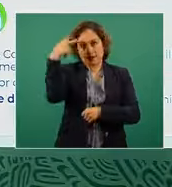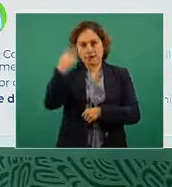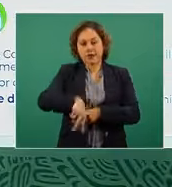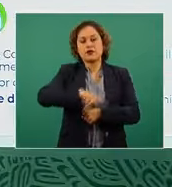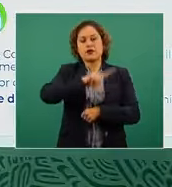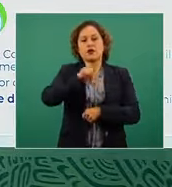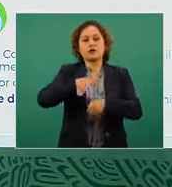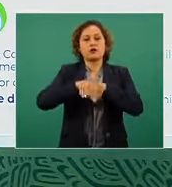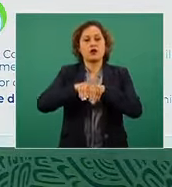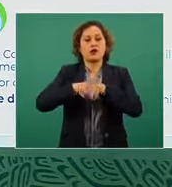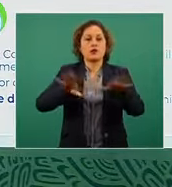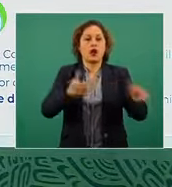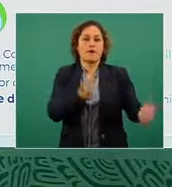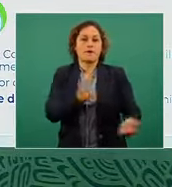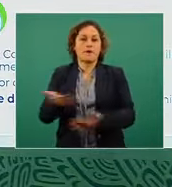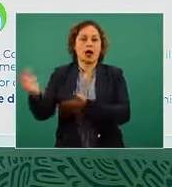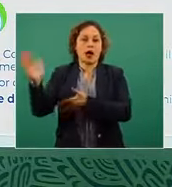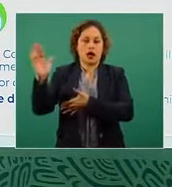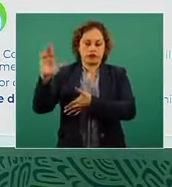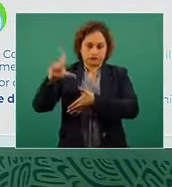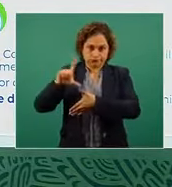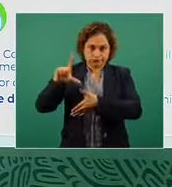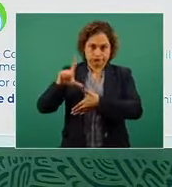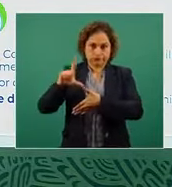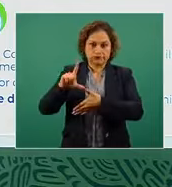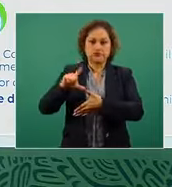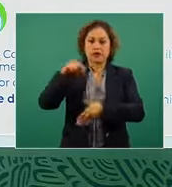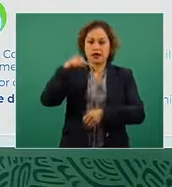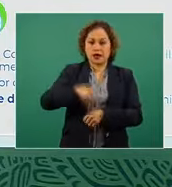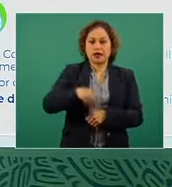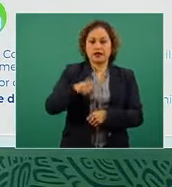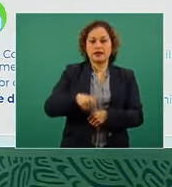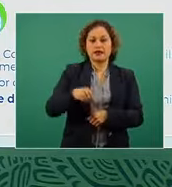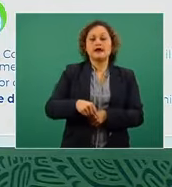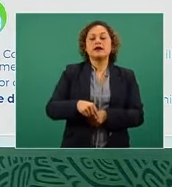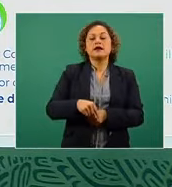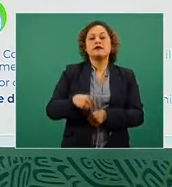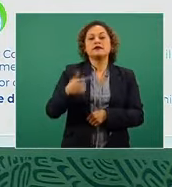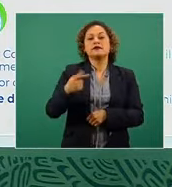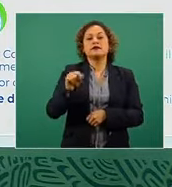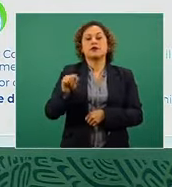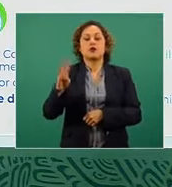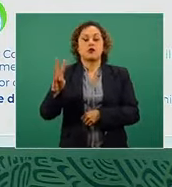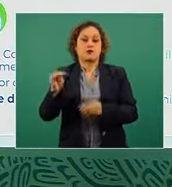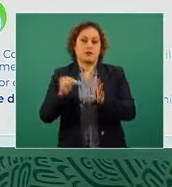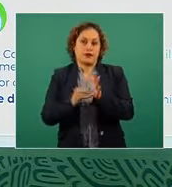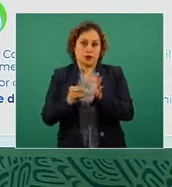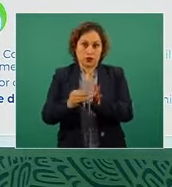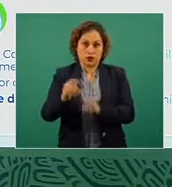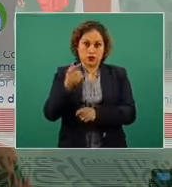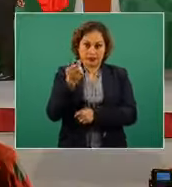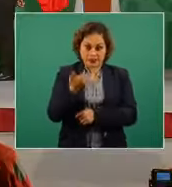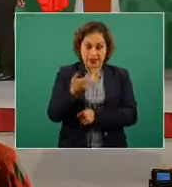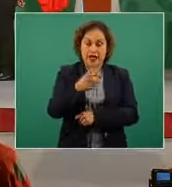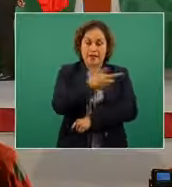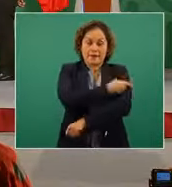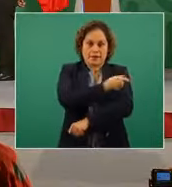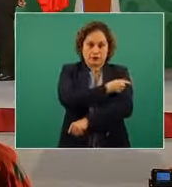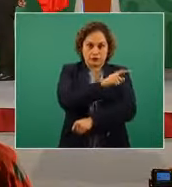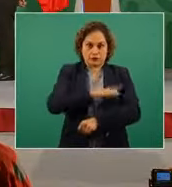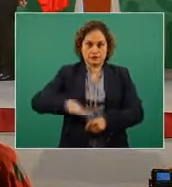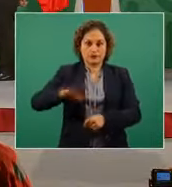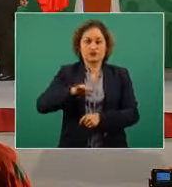Latina. Total, México apartó 77.4 millones de dosis. Pero ahora tenemos otra que viene de la